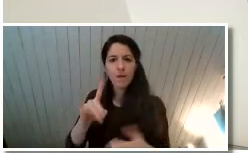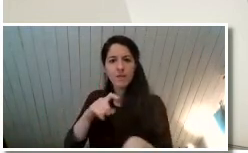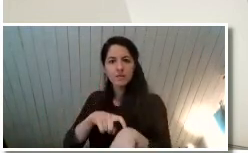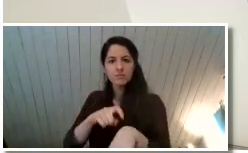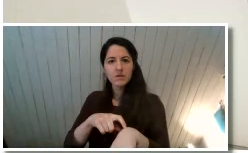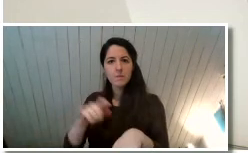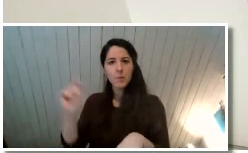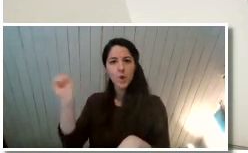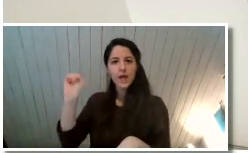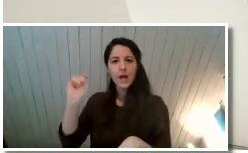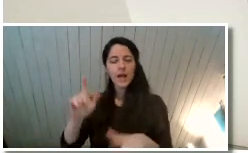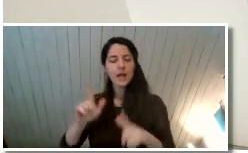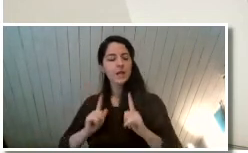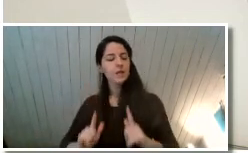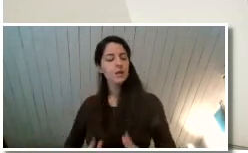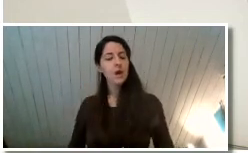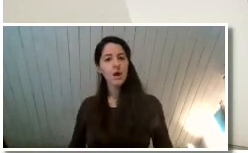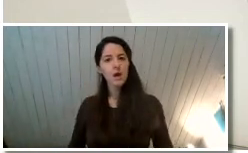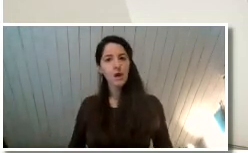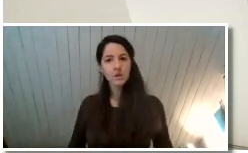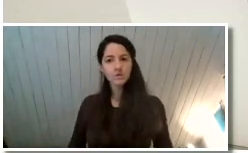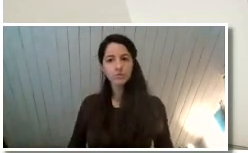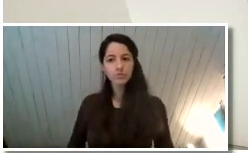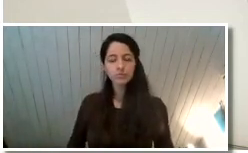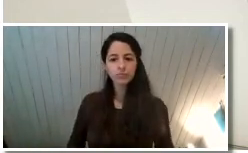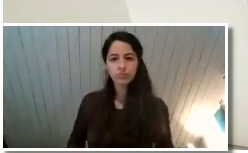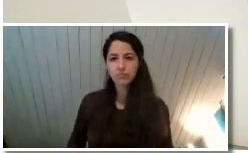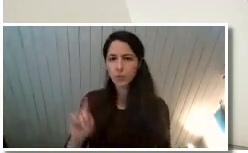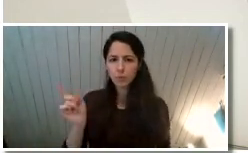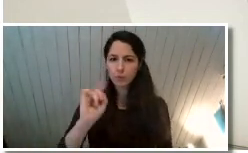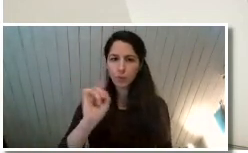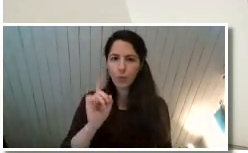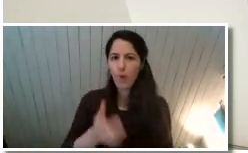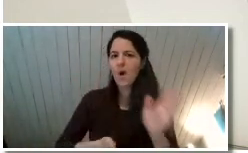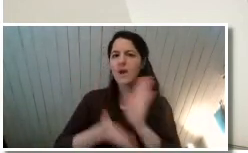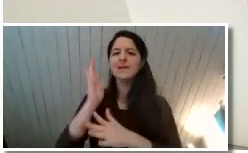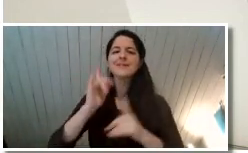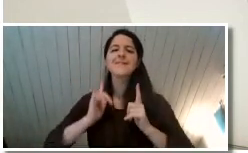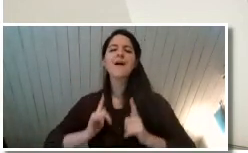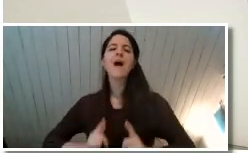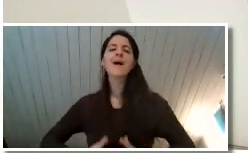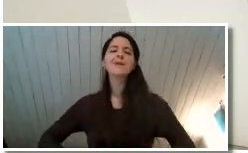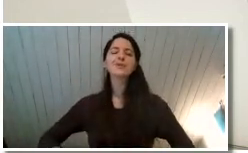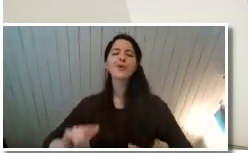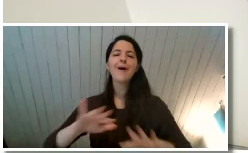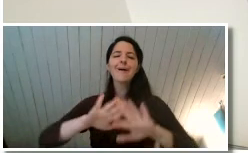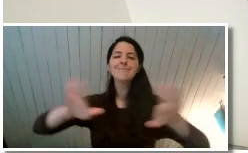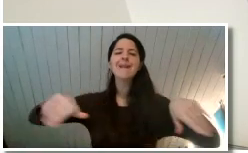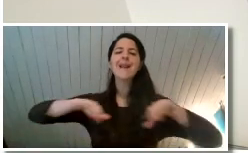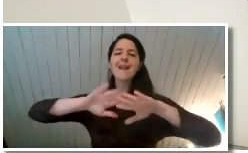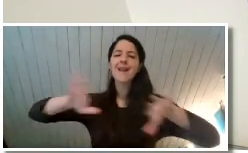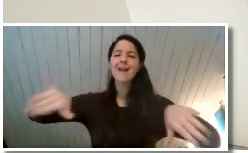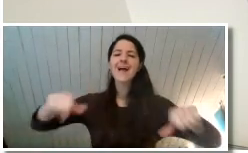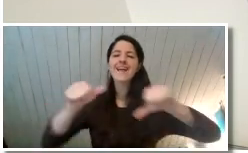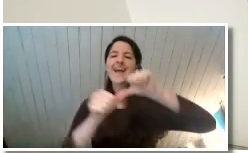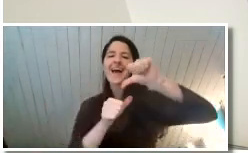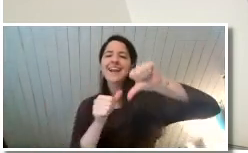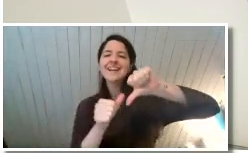sé, no estoy hablando de irse de vacaciones al Caribe, no. Estamos hablando de hábitos